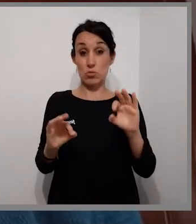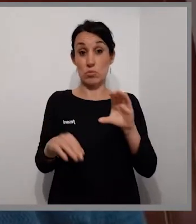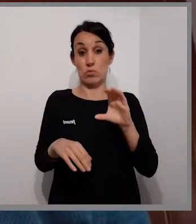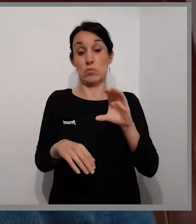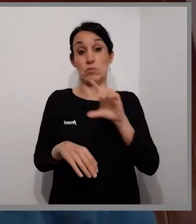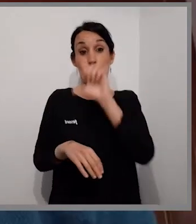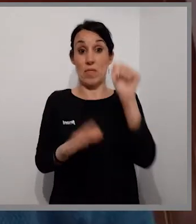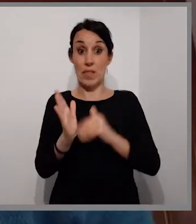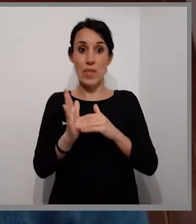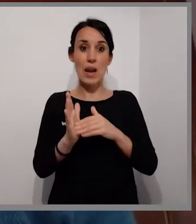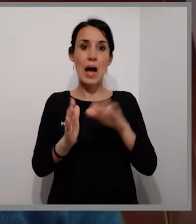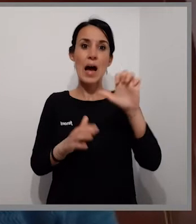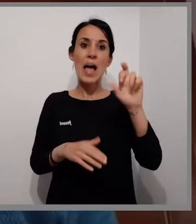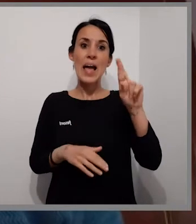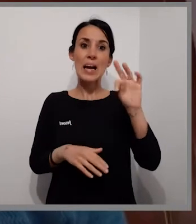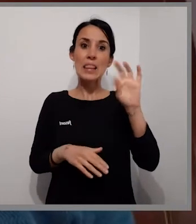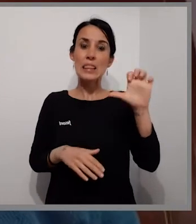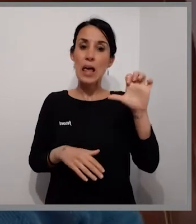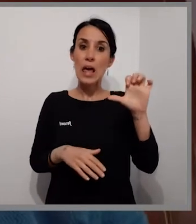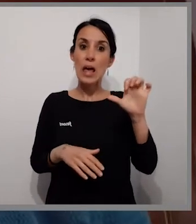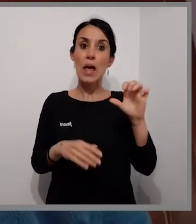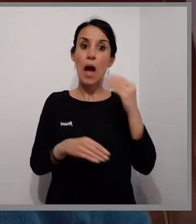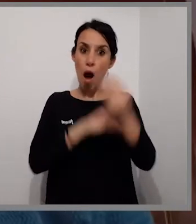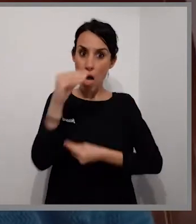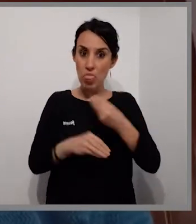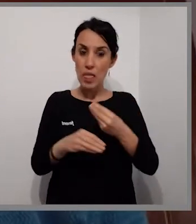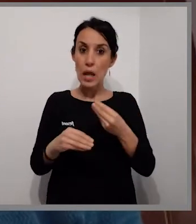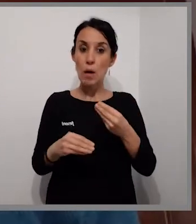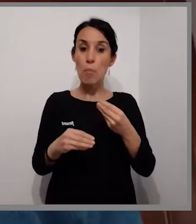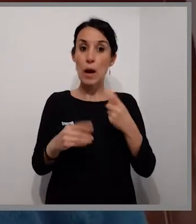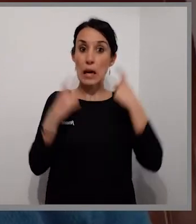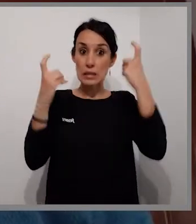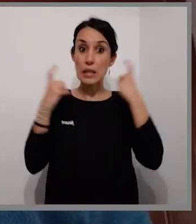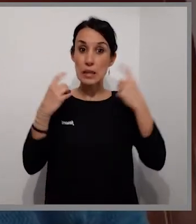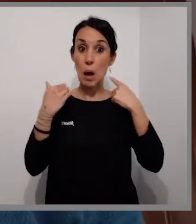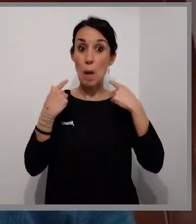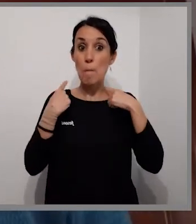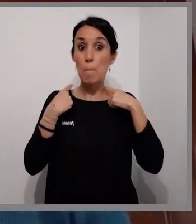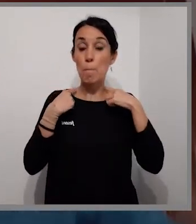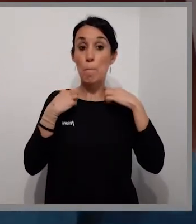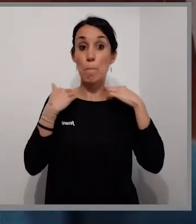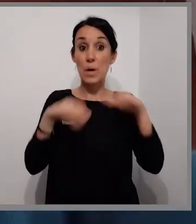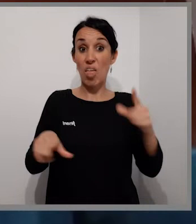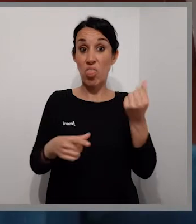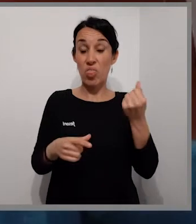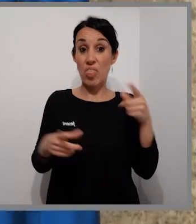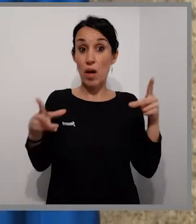comunidad autónoma no van a hacer un ERTE para intentar reducir las pérdidas de este parón?